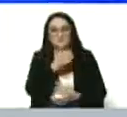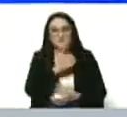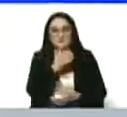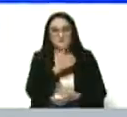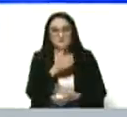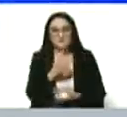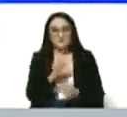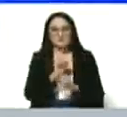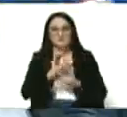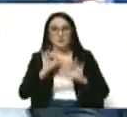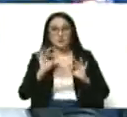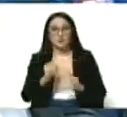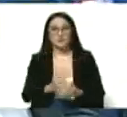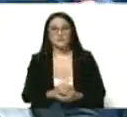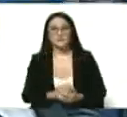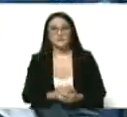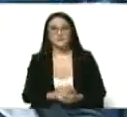brío.